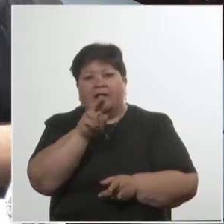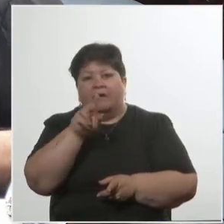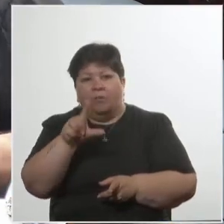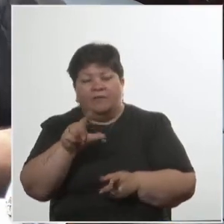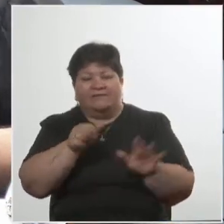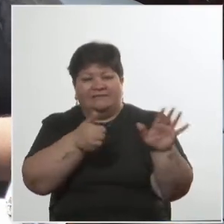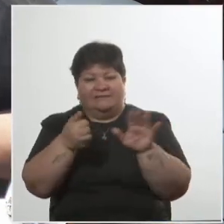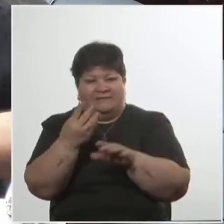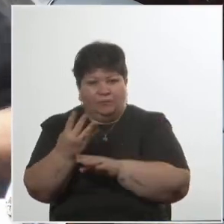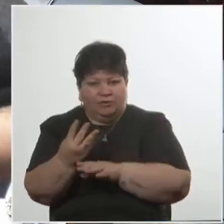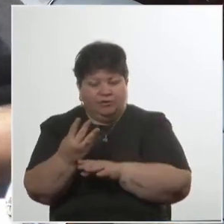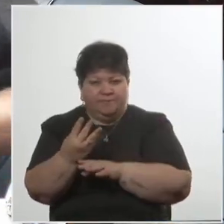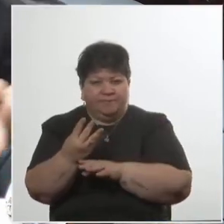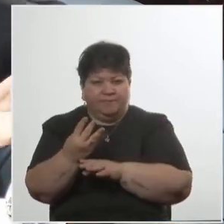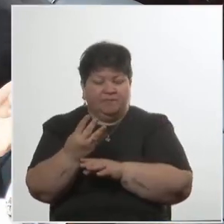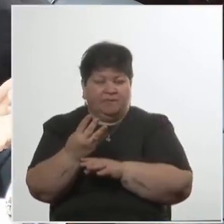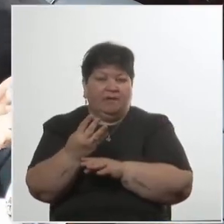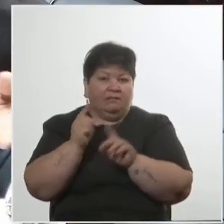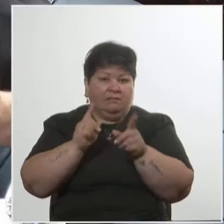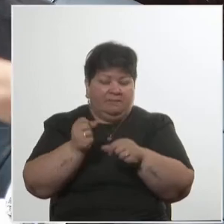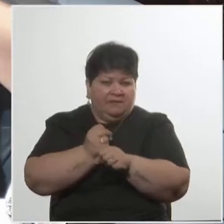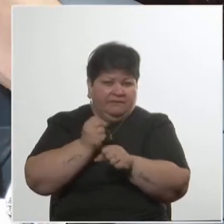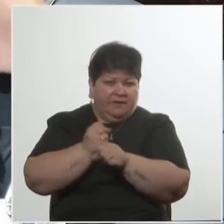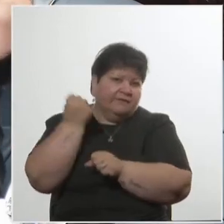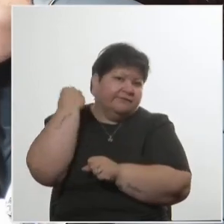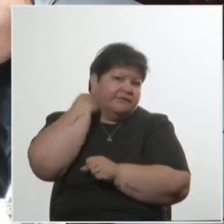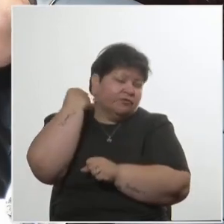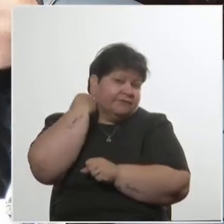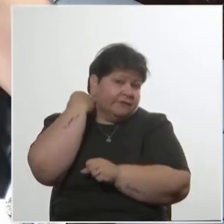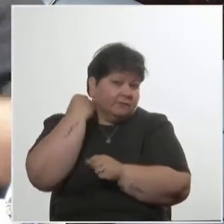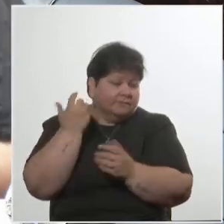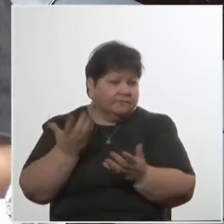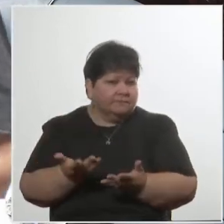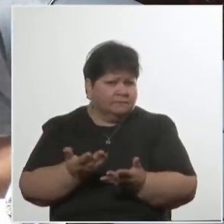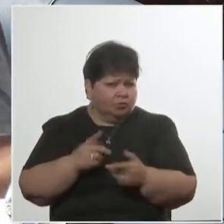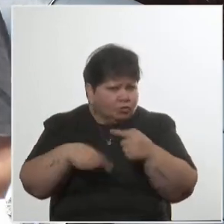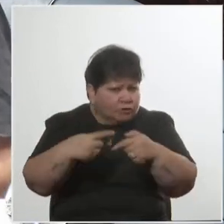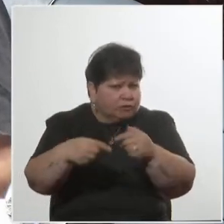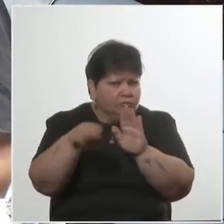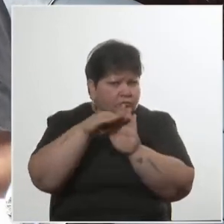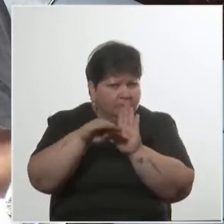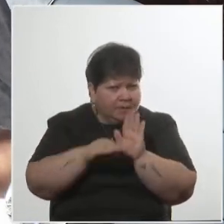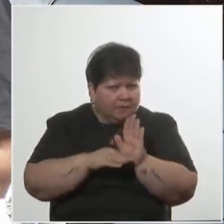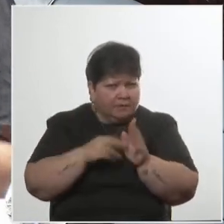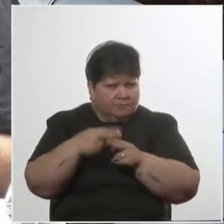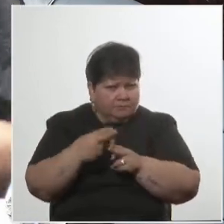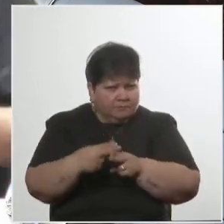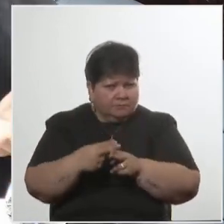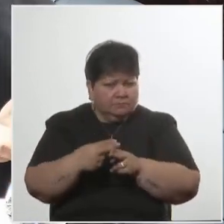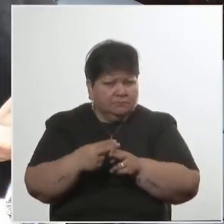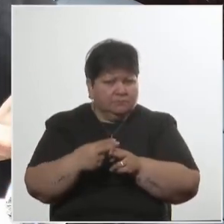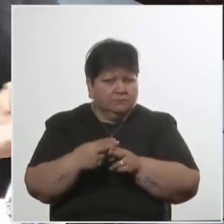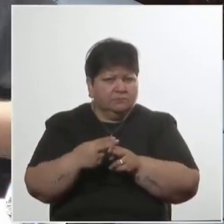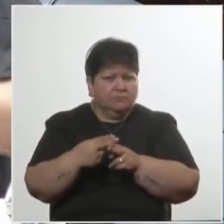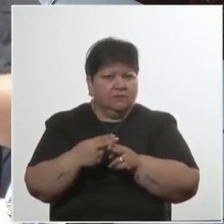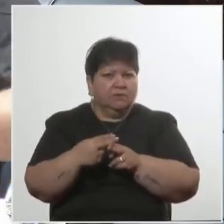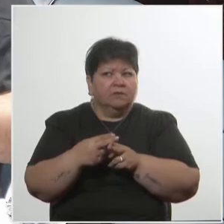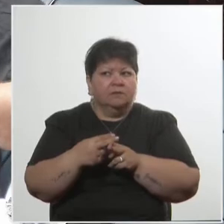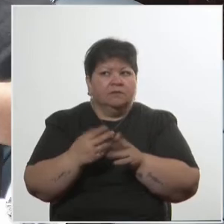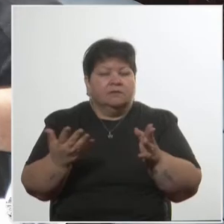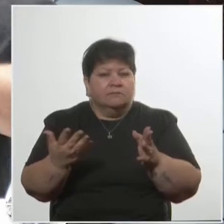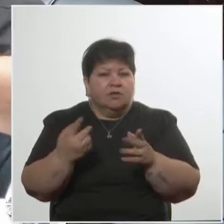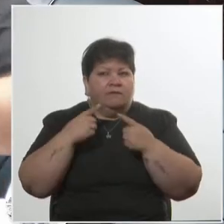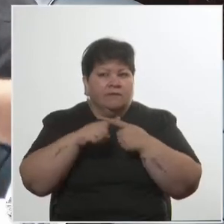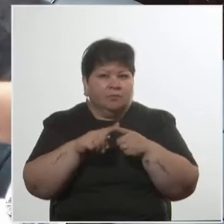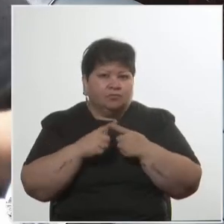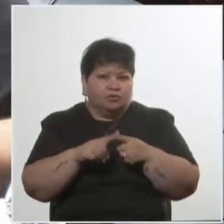en el 64 también obrero de la Industria frigorífica y puedo seguir ahora vamos a una